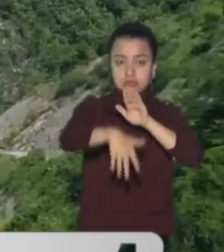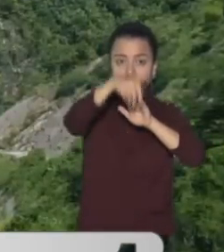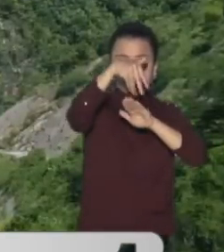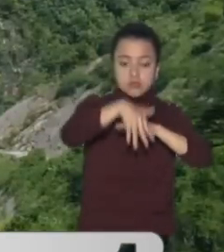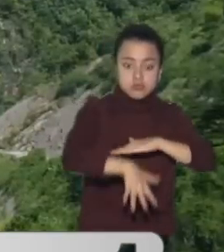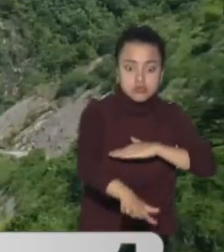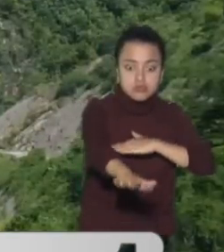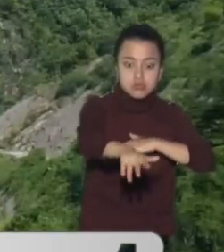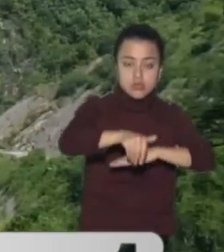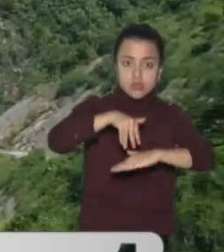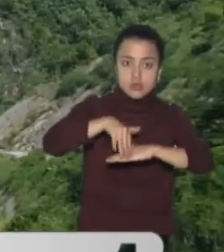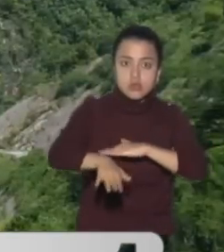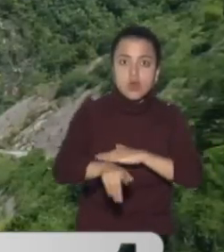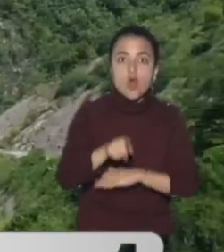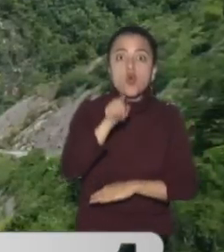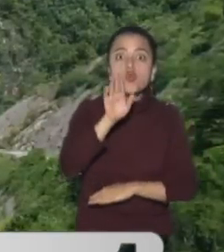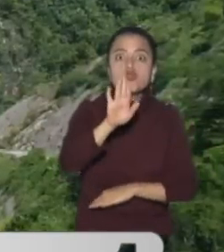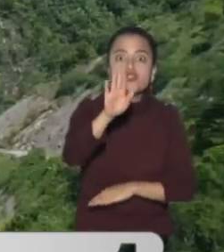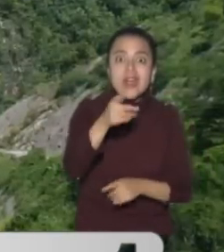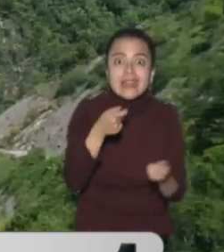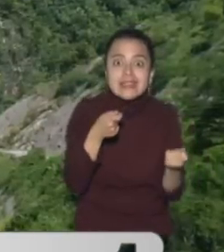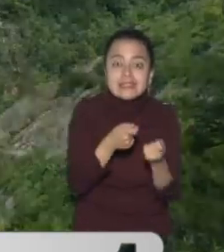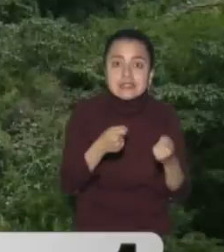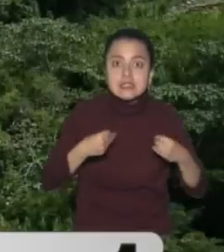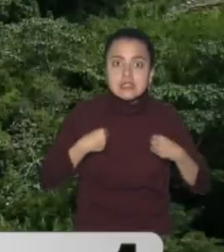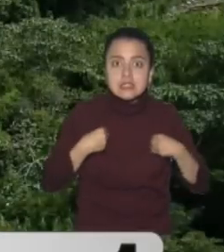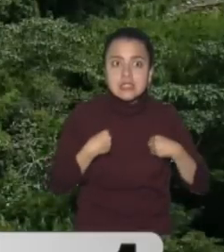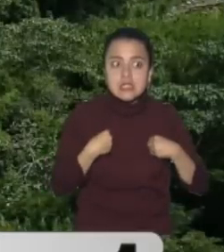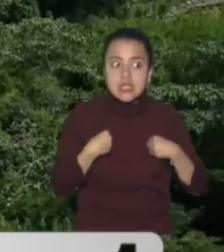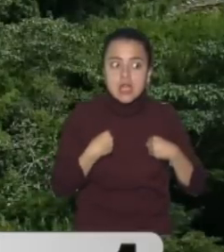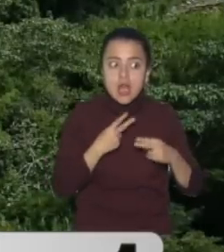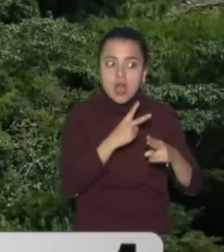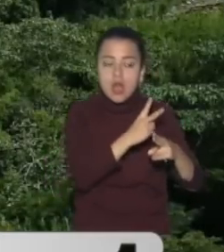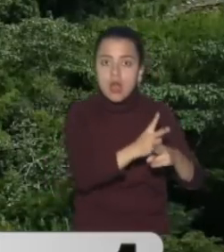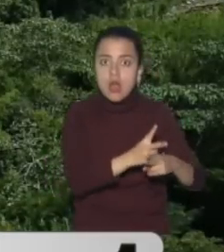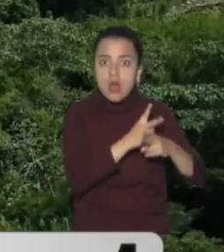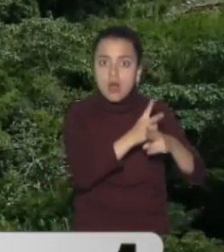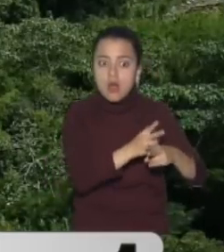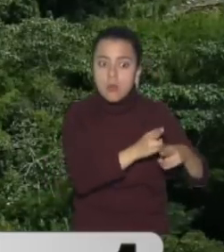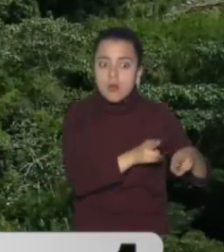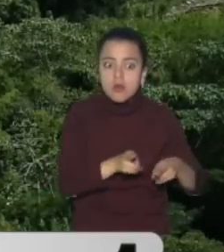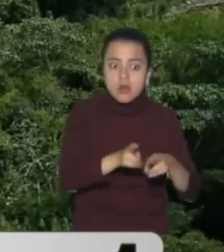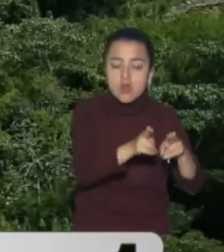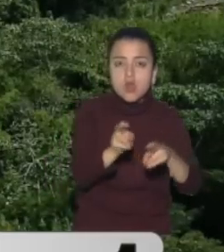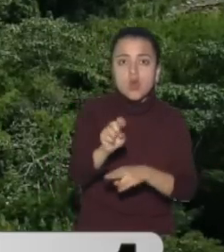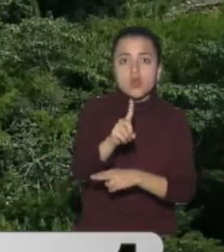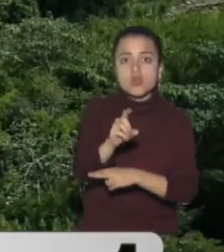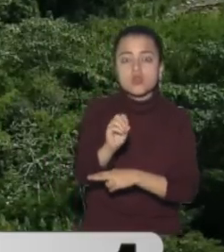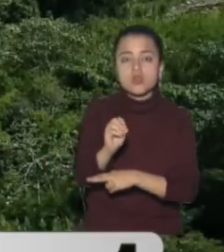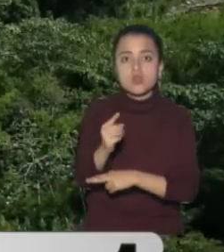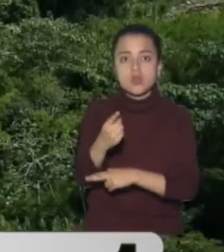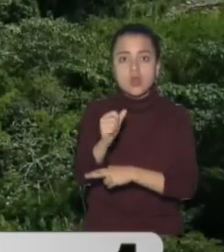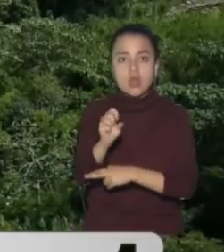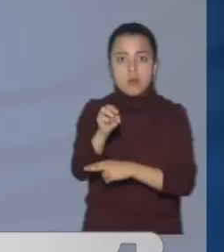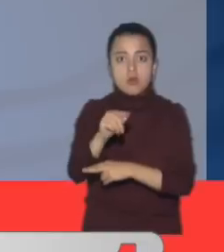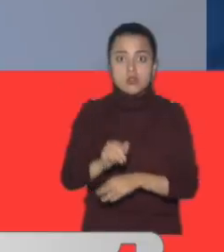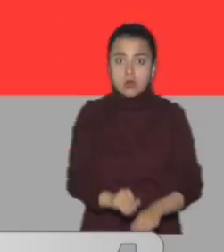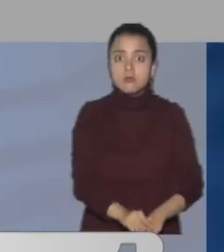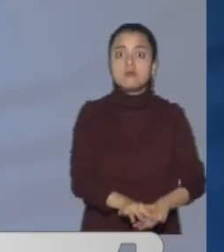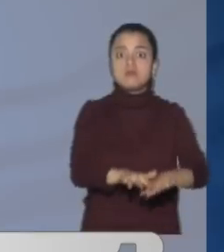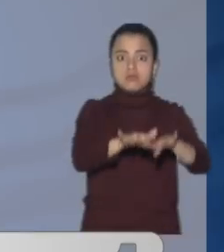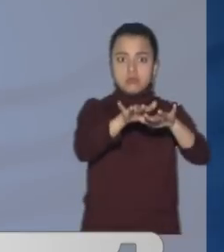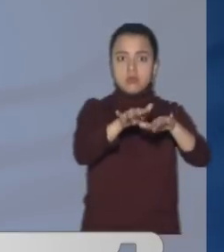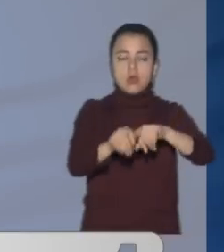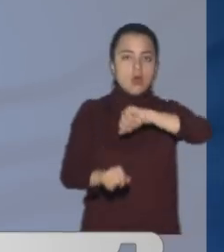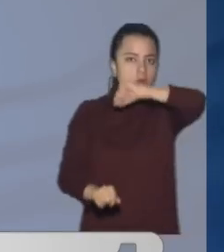planes de contingencia y sus planes de prevención, teniendo en cuenta que el nivel del río Sogamoso va a aumentar. Otra tragedia que cobra dos vidas más por esta ola